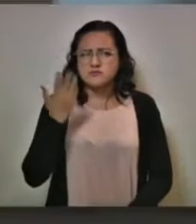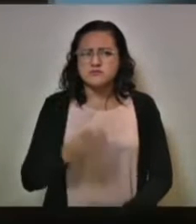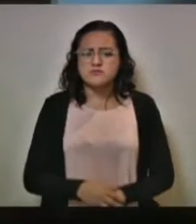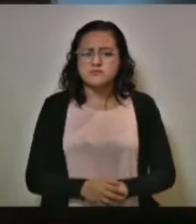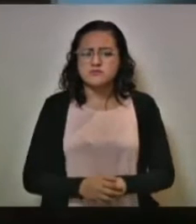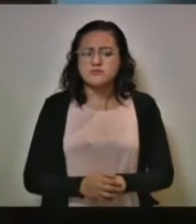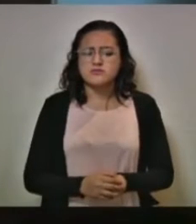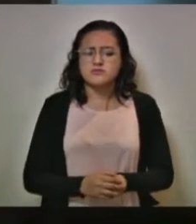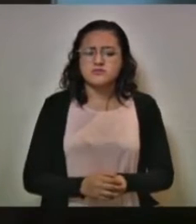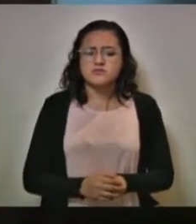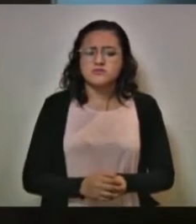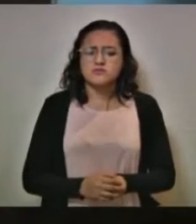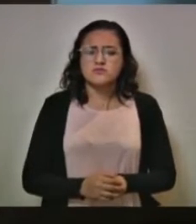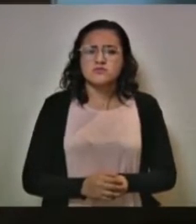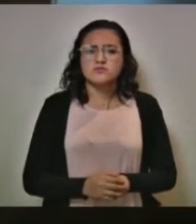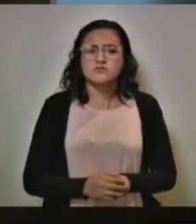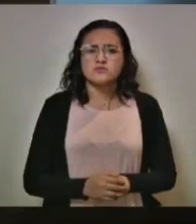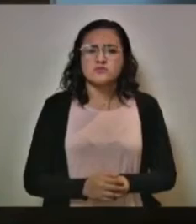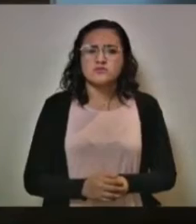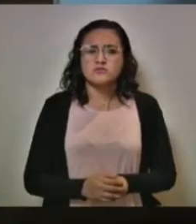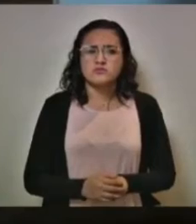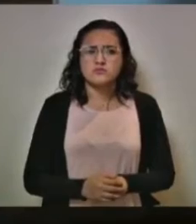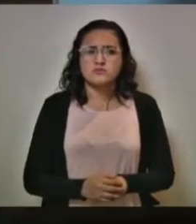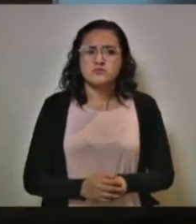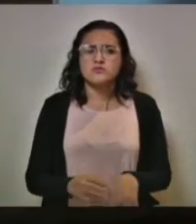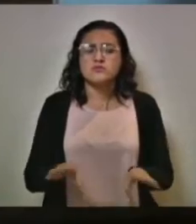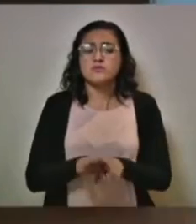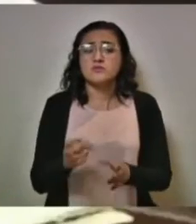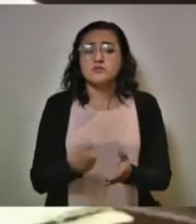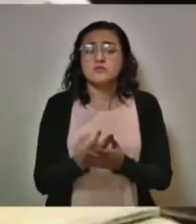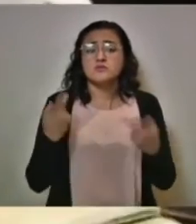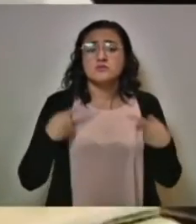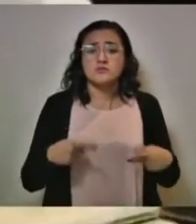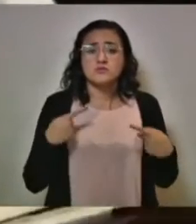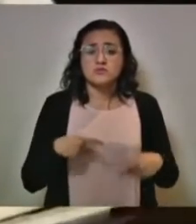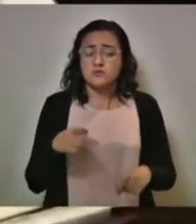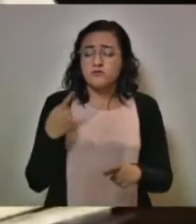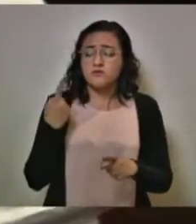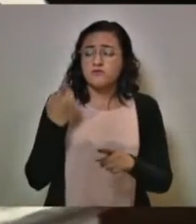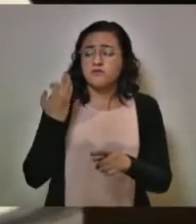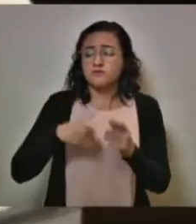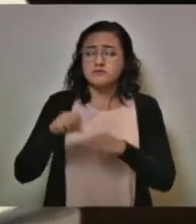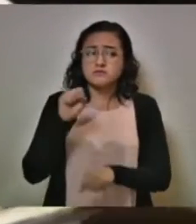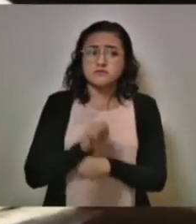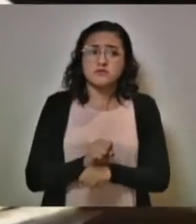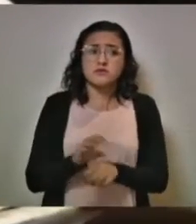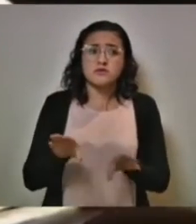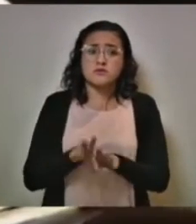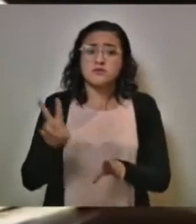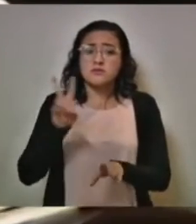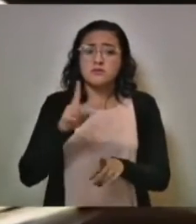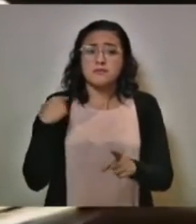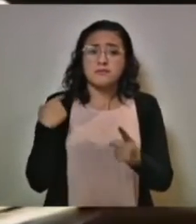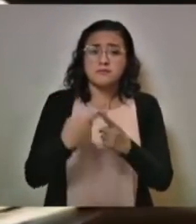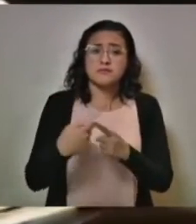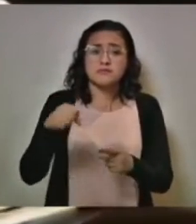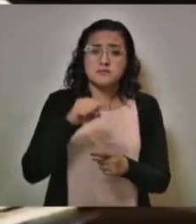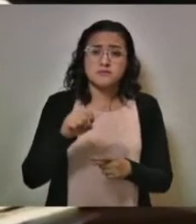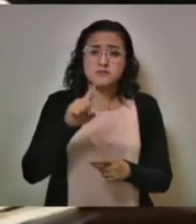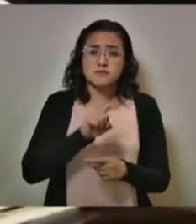En relación al comportamiento de casos nuevos del fin de semana, del viernes para el sábado